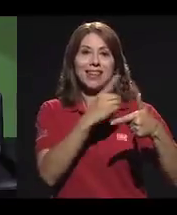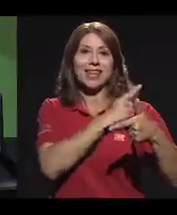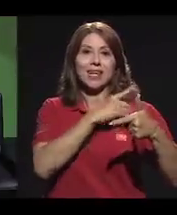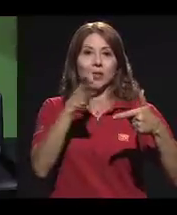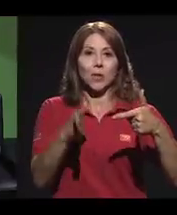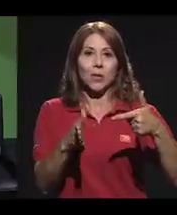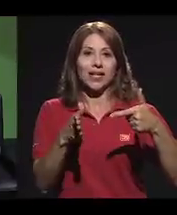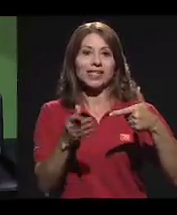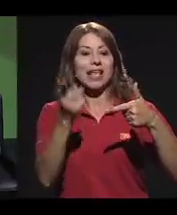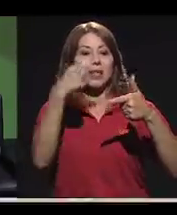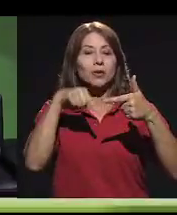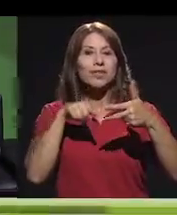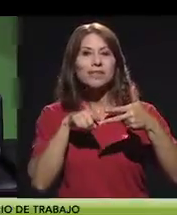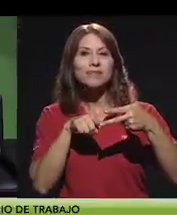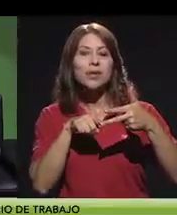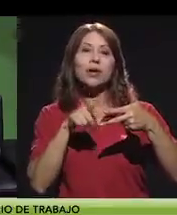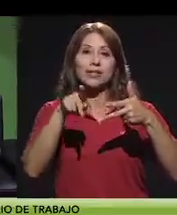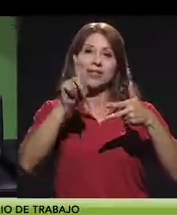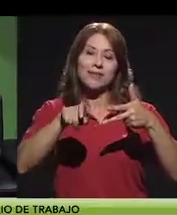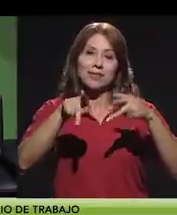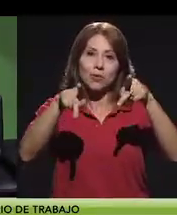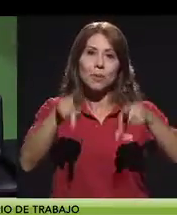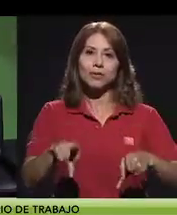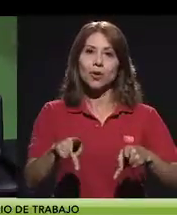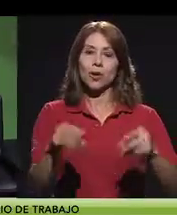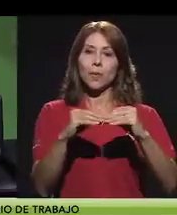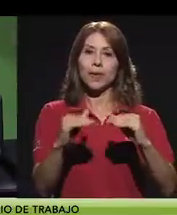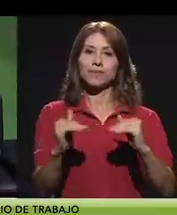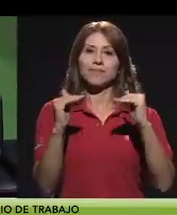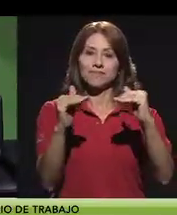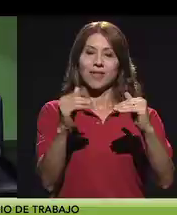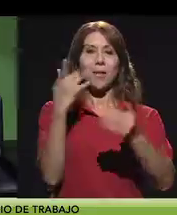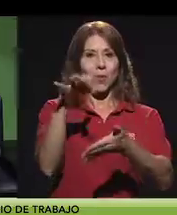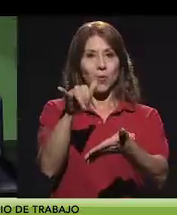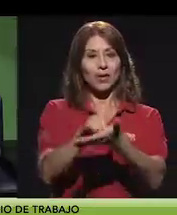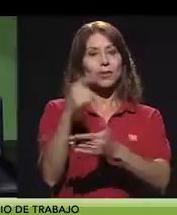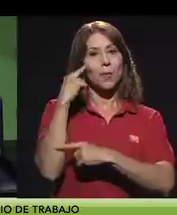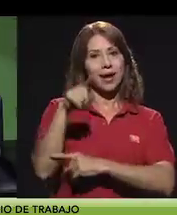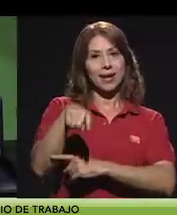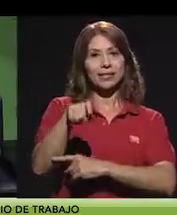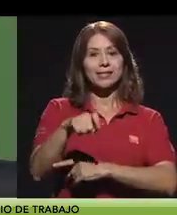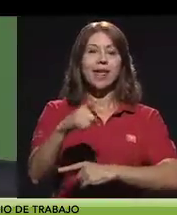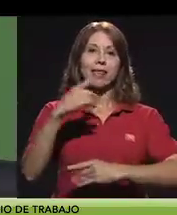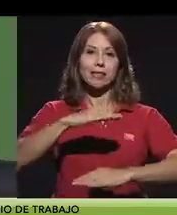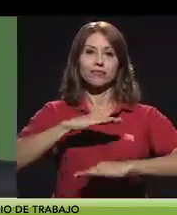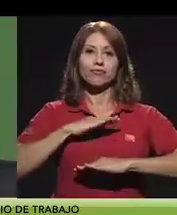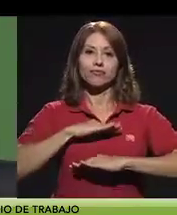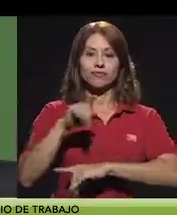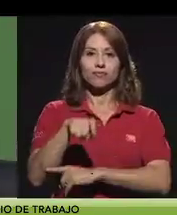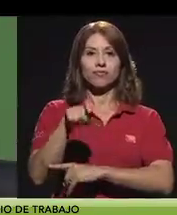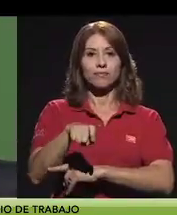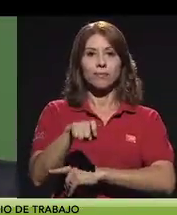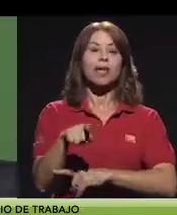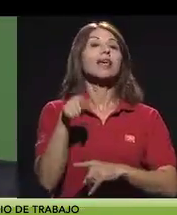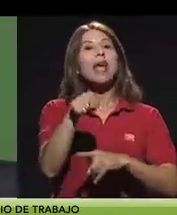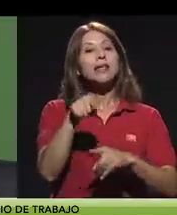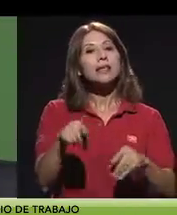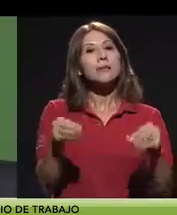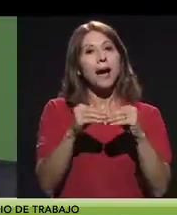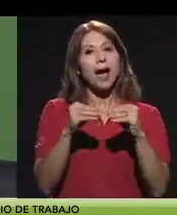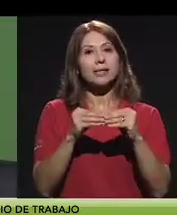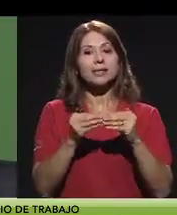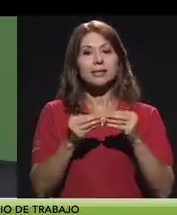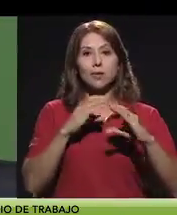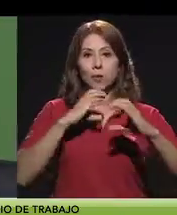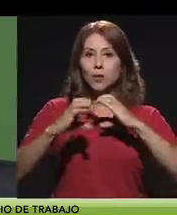más o menos para que lo tengamos en contexto, por eso es la necesidad de que fuera de esa manera, ¿verdad? Y a partir de ahí, pues, tener una comunicación